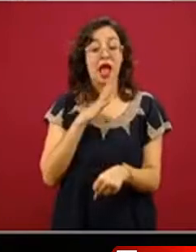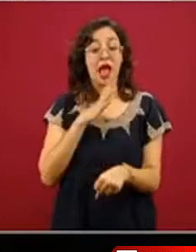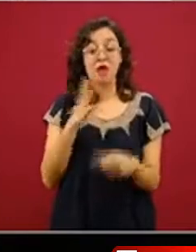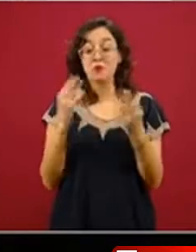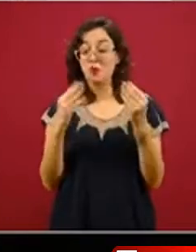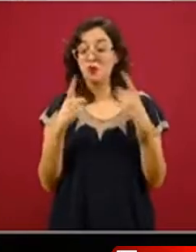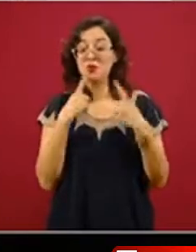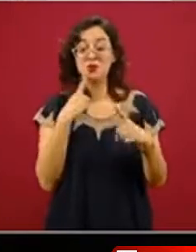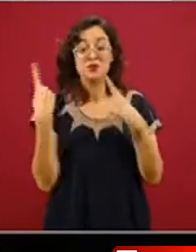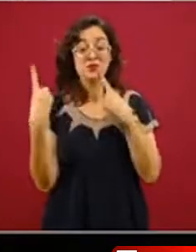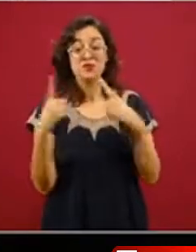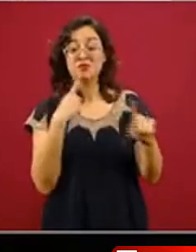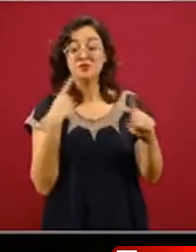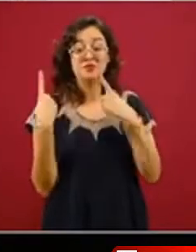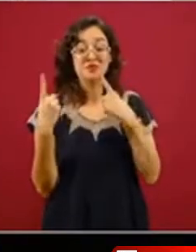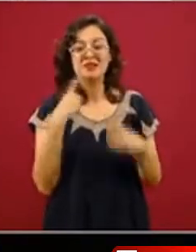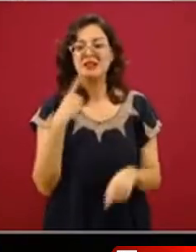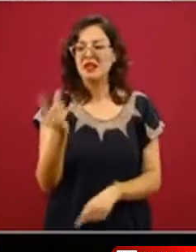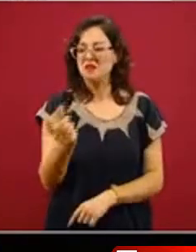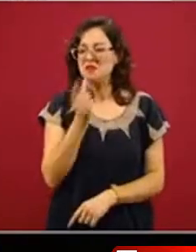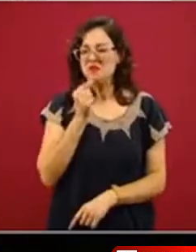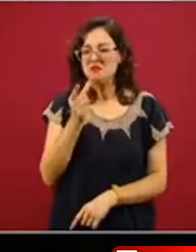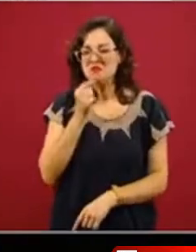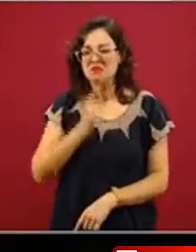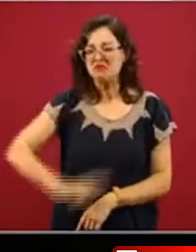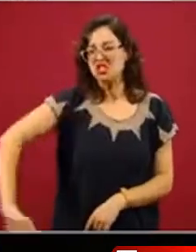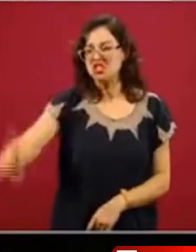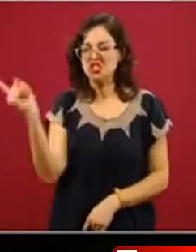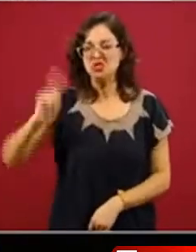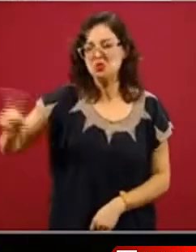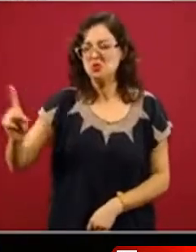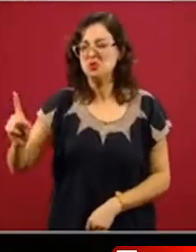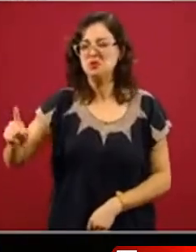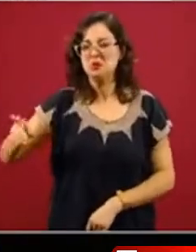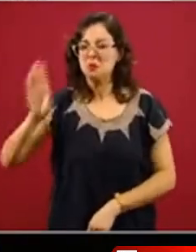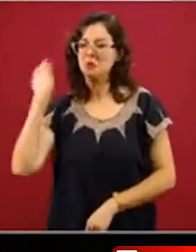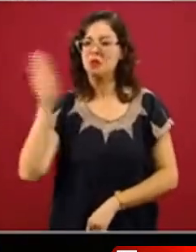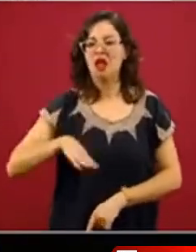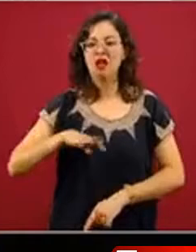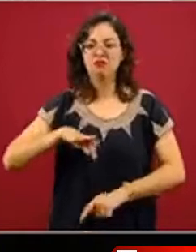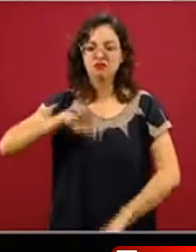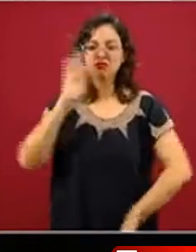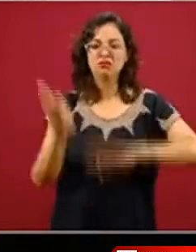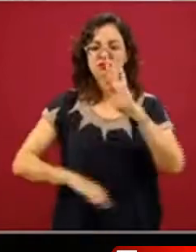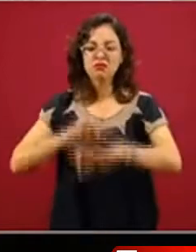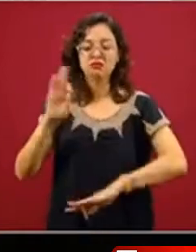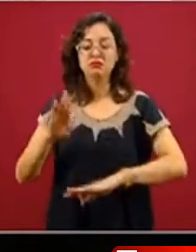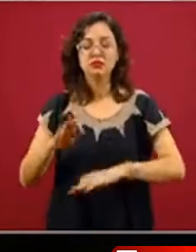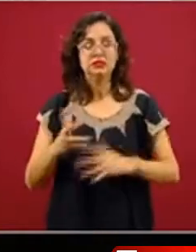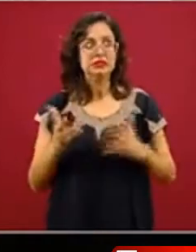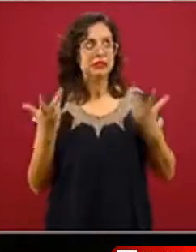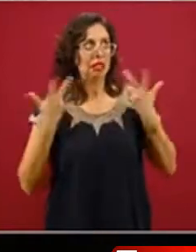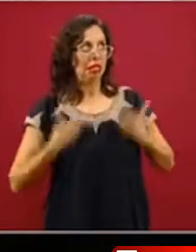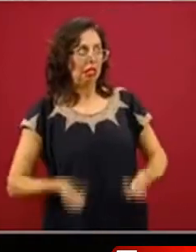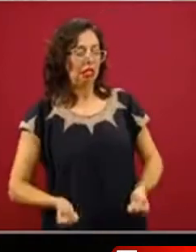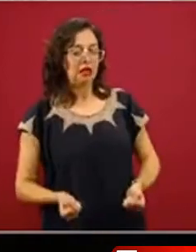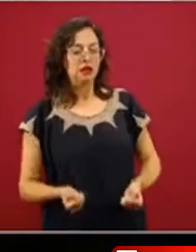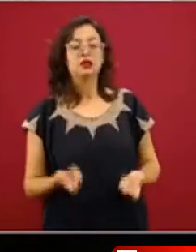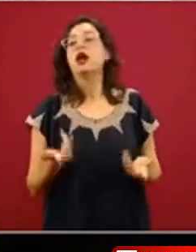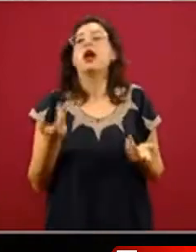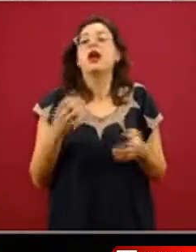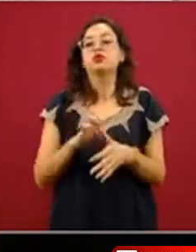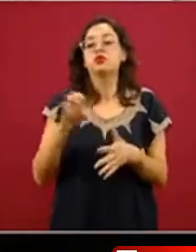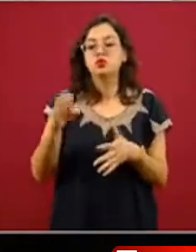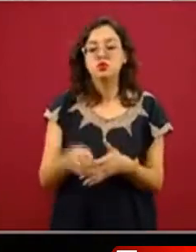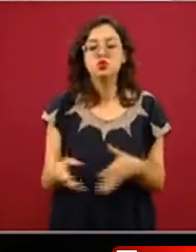también es que el policía de la entrada nos dijo que no es, que no el otro. ¿Y cómo se está